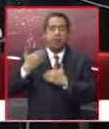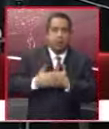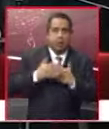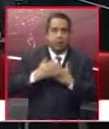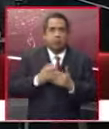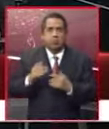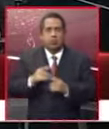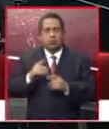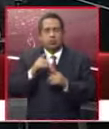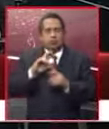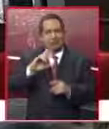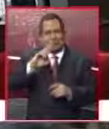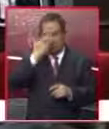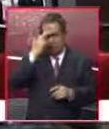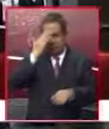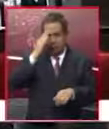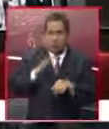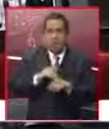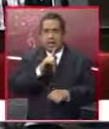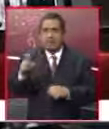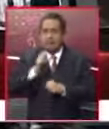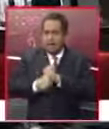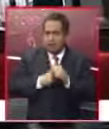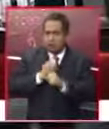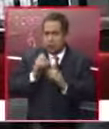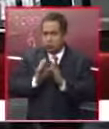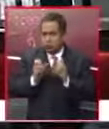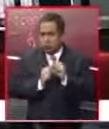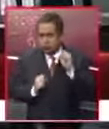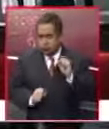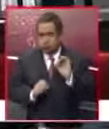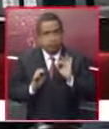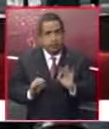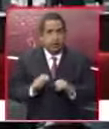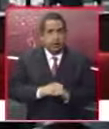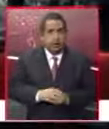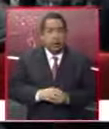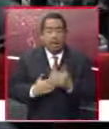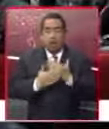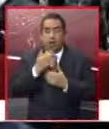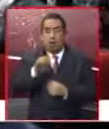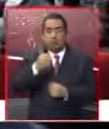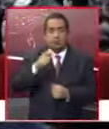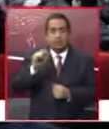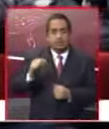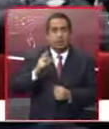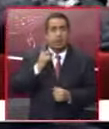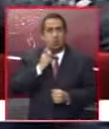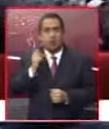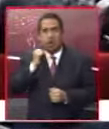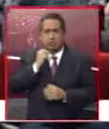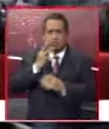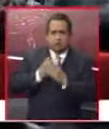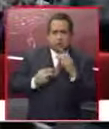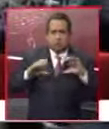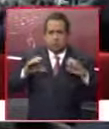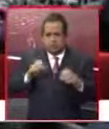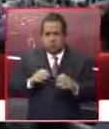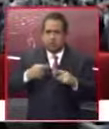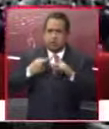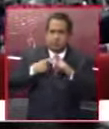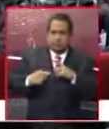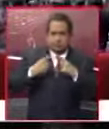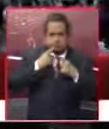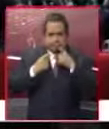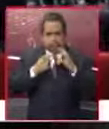de la Constitución mexicana. Y fue a las 11:20 de la mañana cuando, entonando el himno nacional, diputados y senadores arrancaron los trabajos con